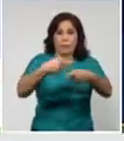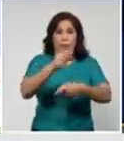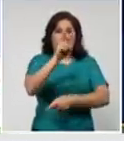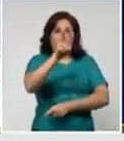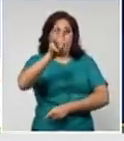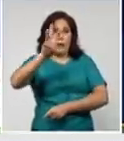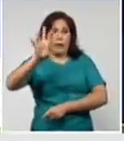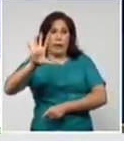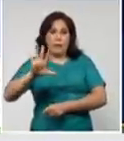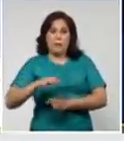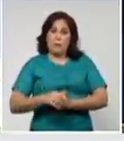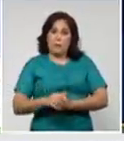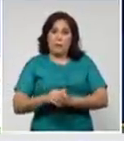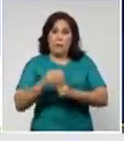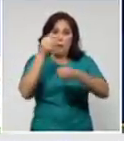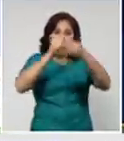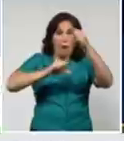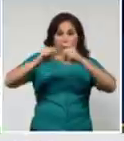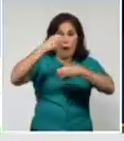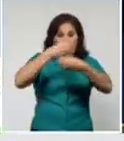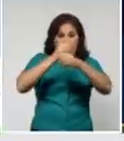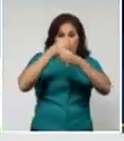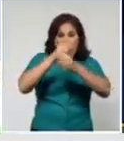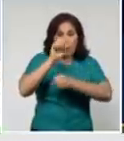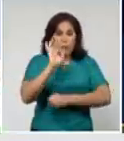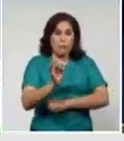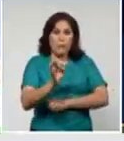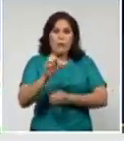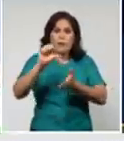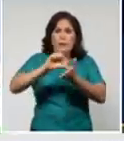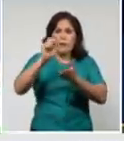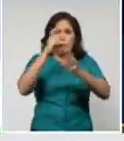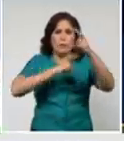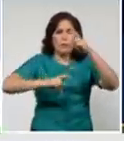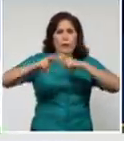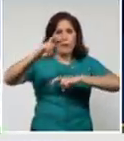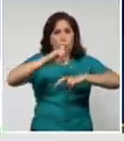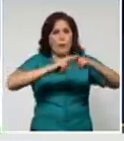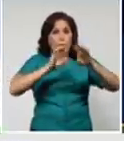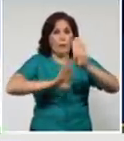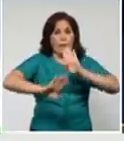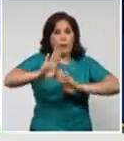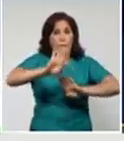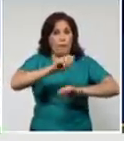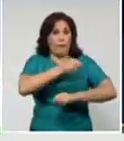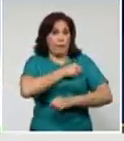235, los laboratorios del Centro de Investigaciones de la Defensa Civil